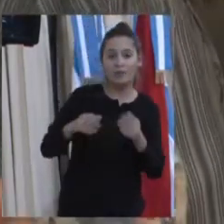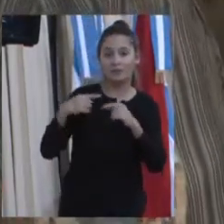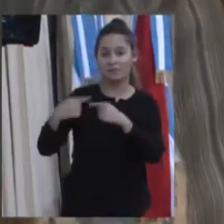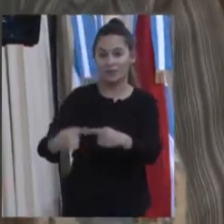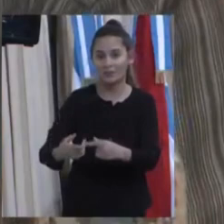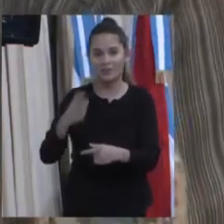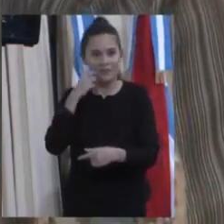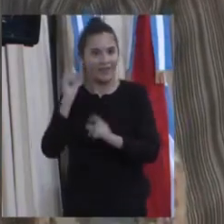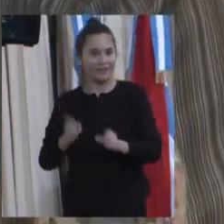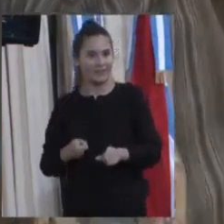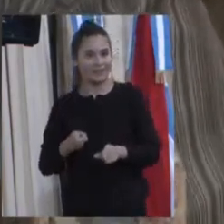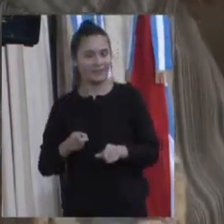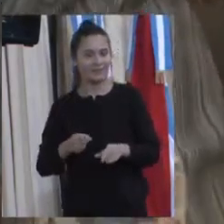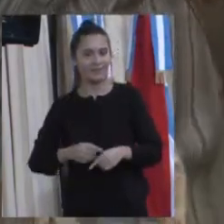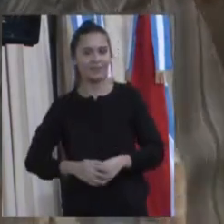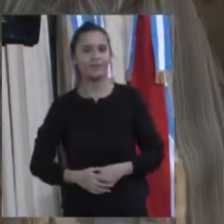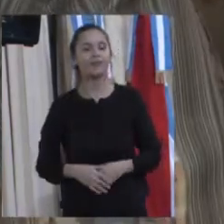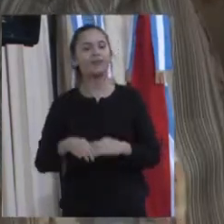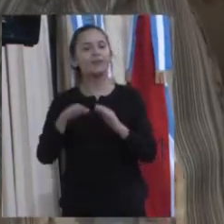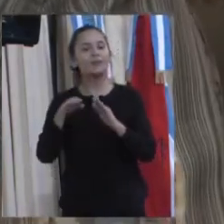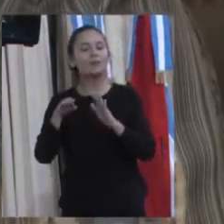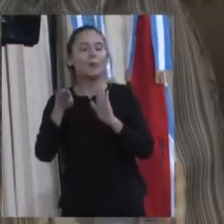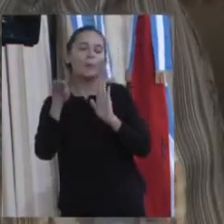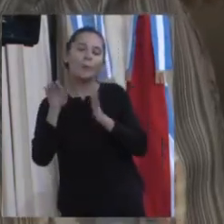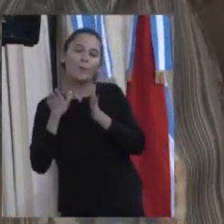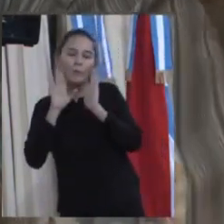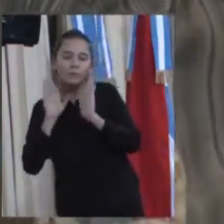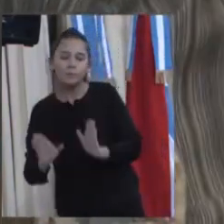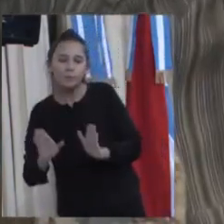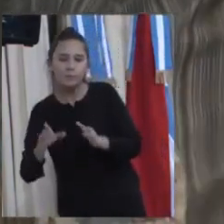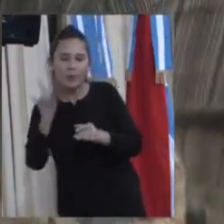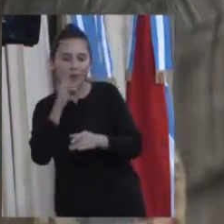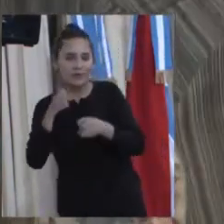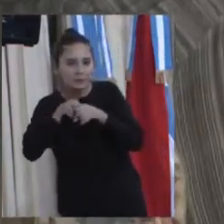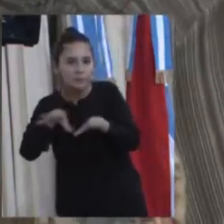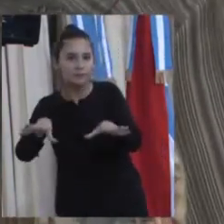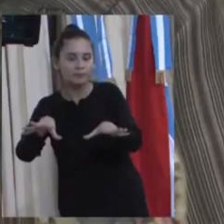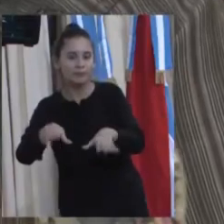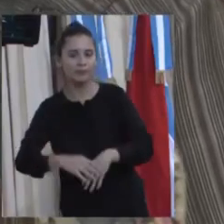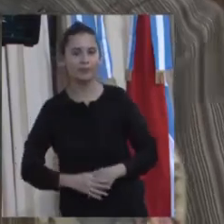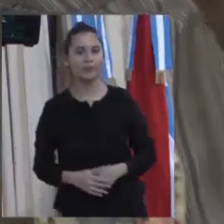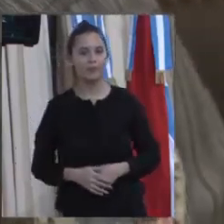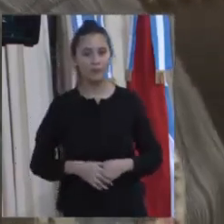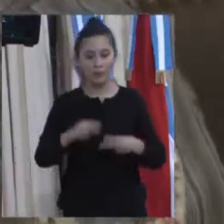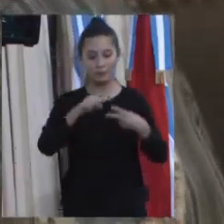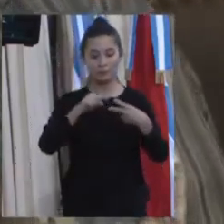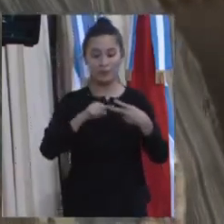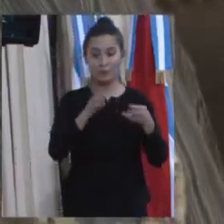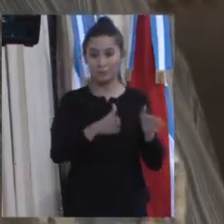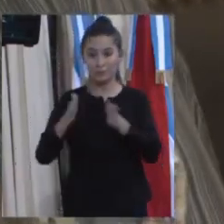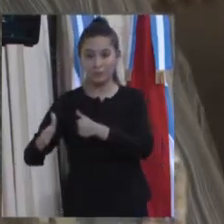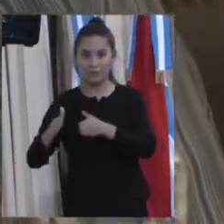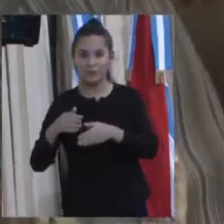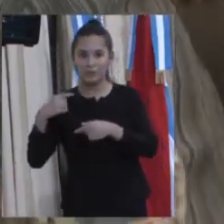un programa que desborda lo universitario. Si uno mira esas dos dimensiones a lo largo